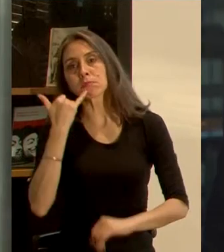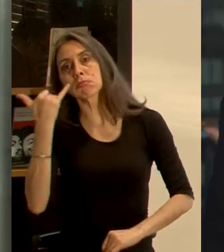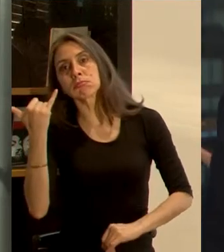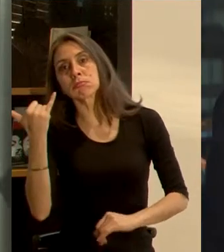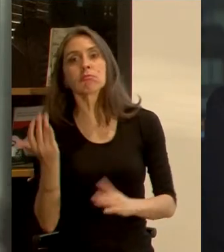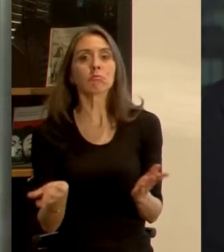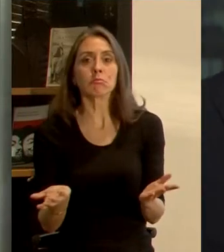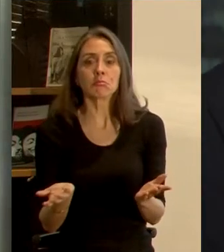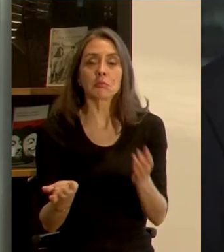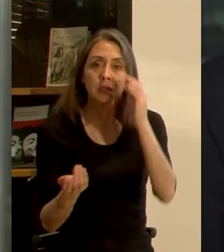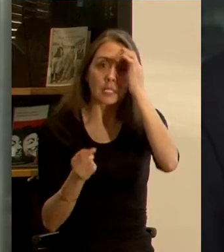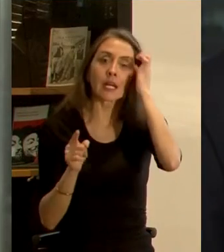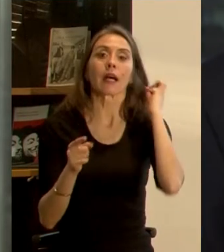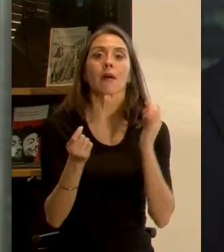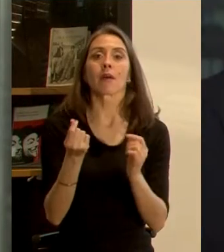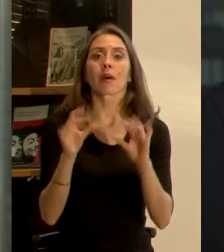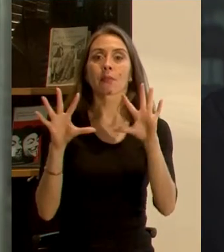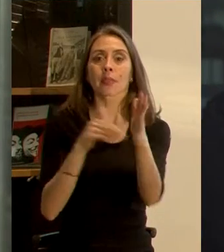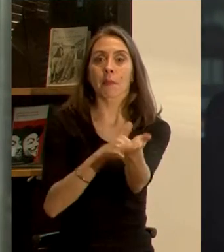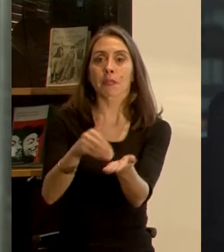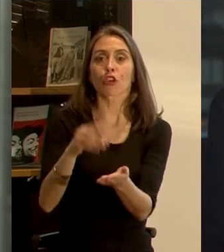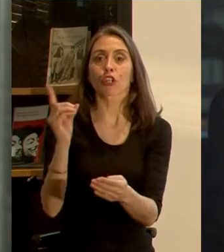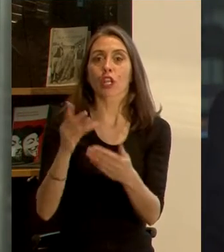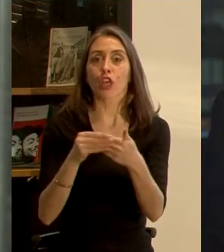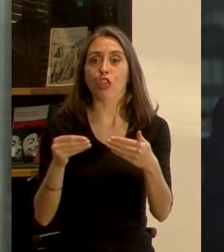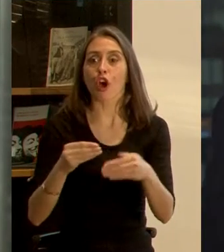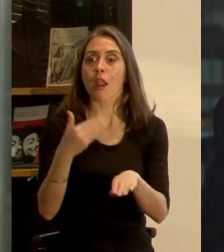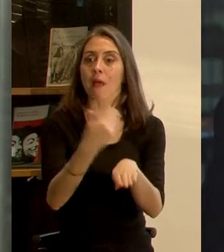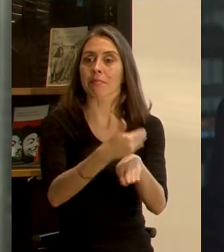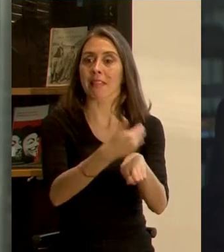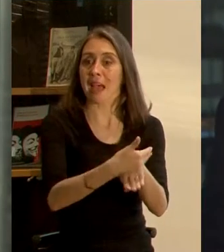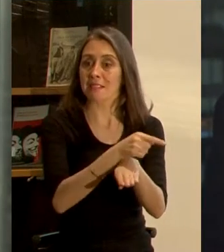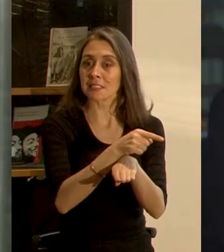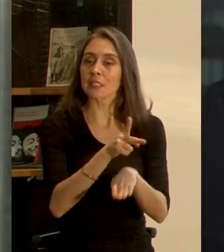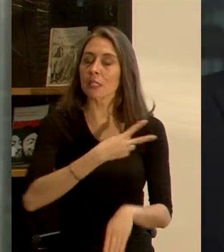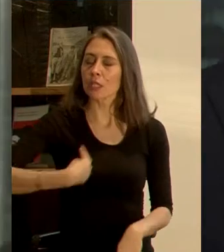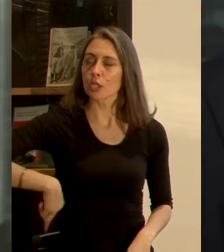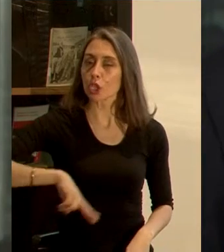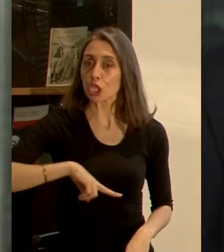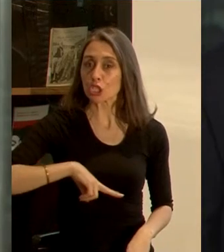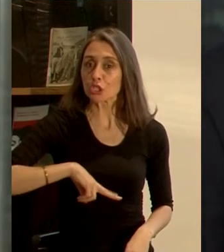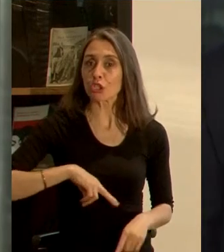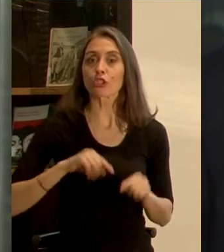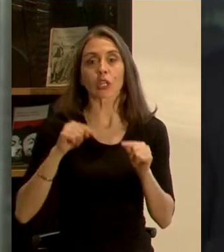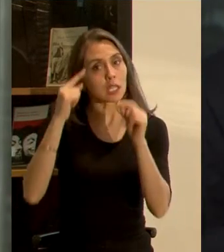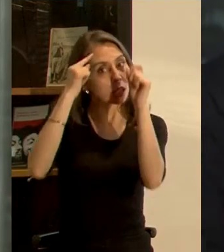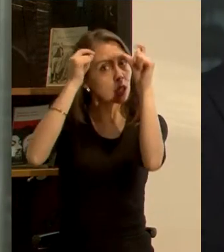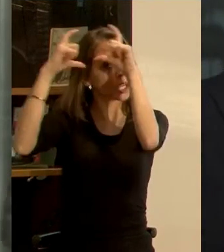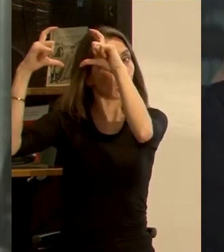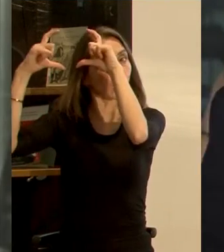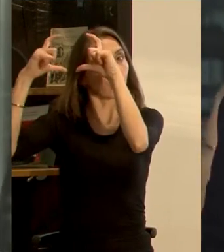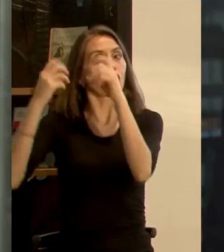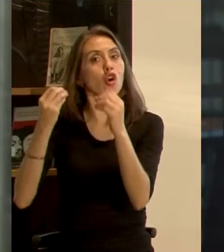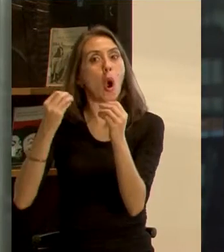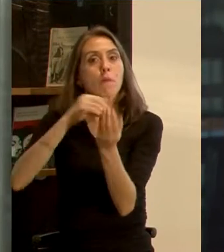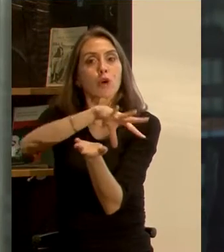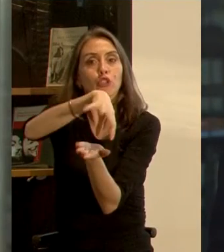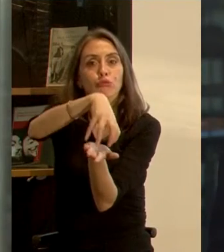Son datos, vale miles de millones de dólares y no tiene un solo taxi. Bueno, ¿cómo nosotros también en esta concepción de ciudad podemos